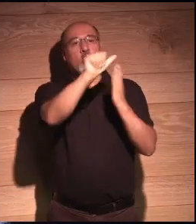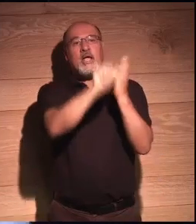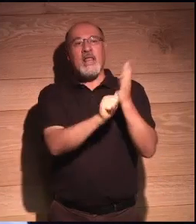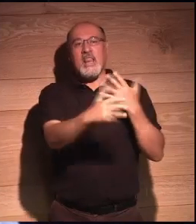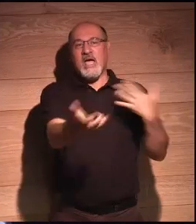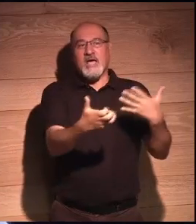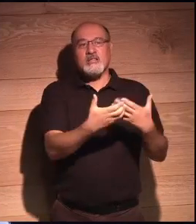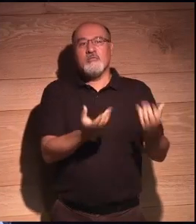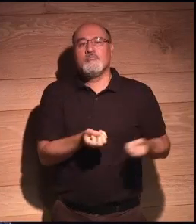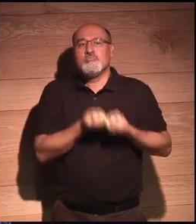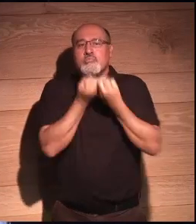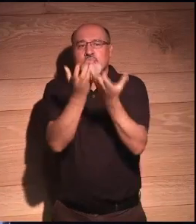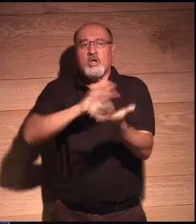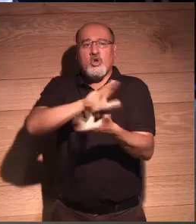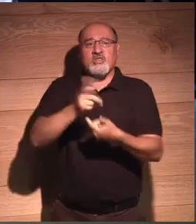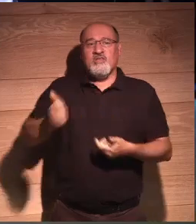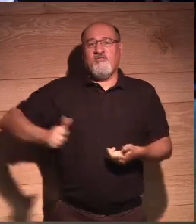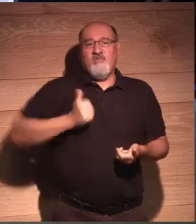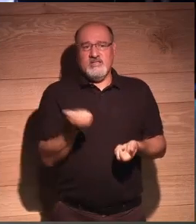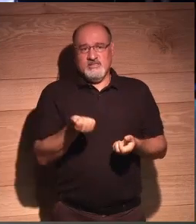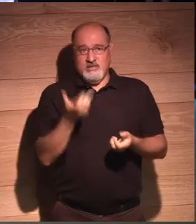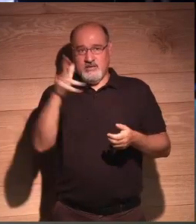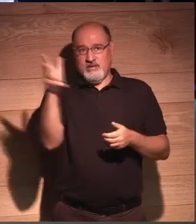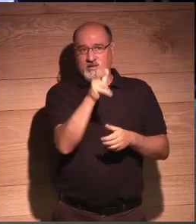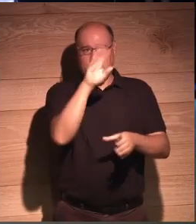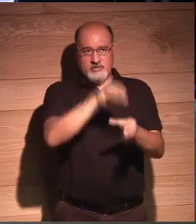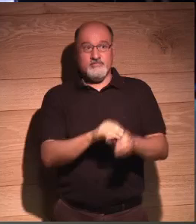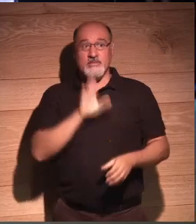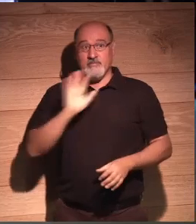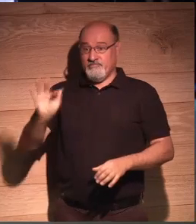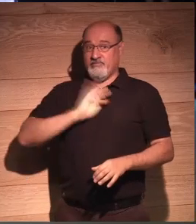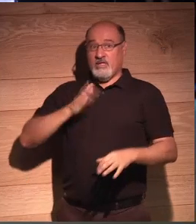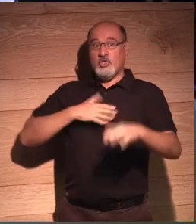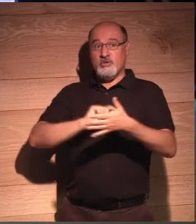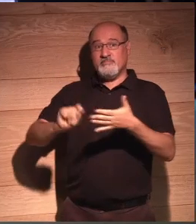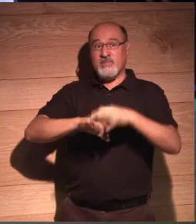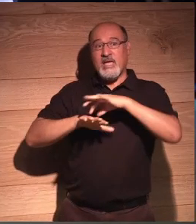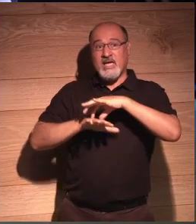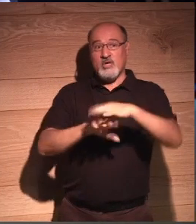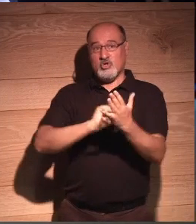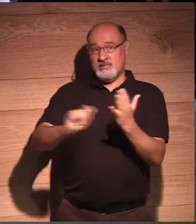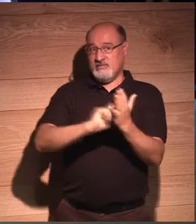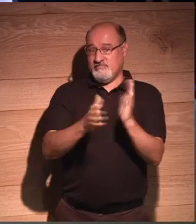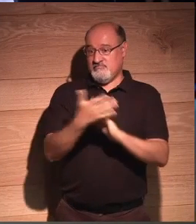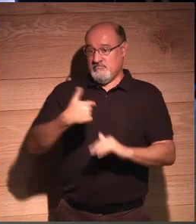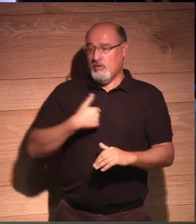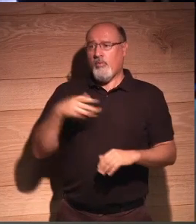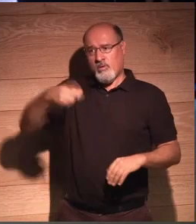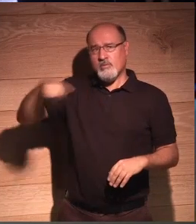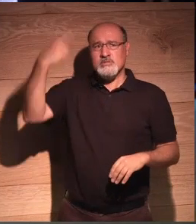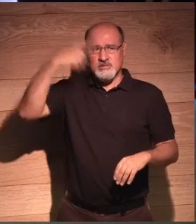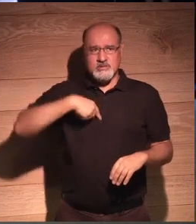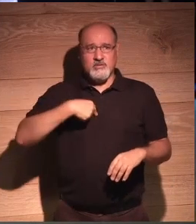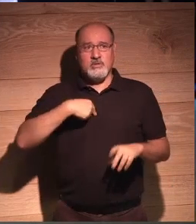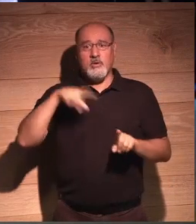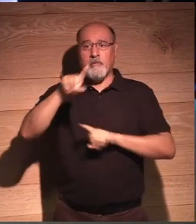news. Sí, de todas maneras yo por la parte que me toca como guionista, sí que, y ellos lo saben, yo a